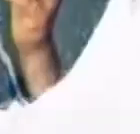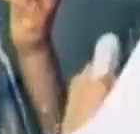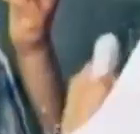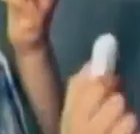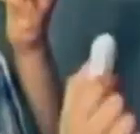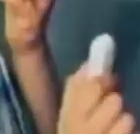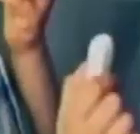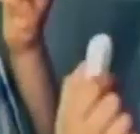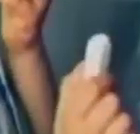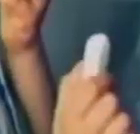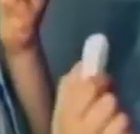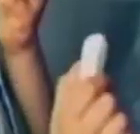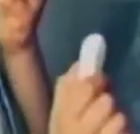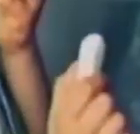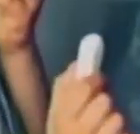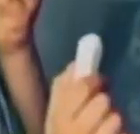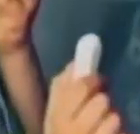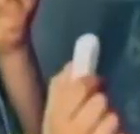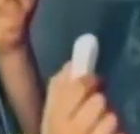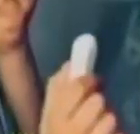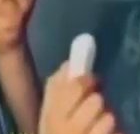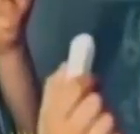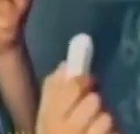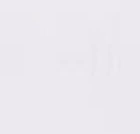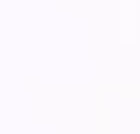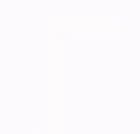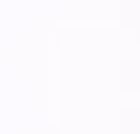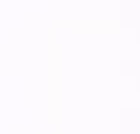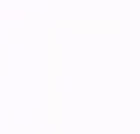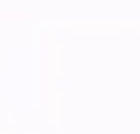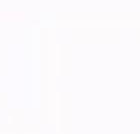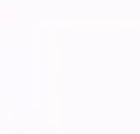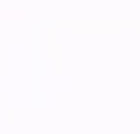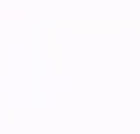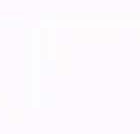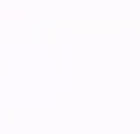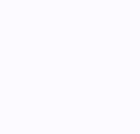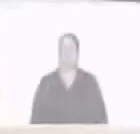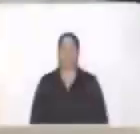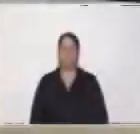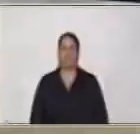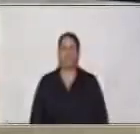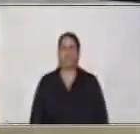A continuación, Matemática, segundo básico.